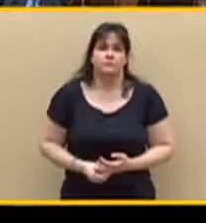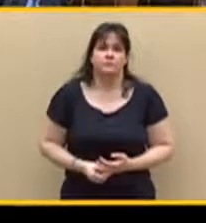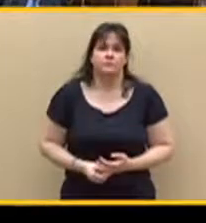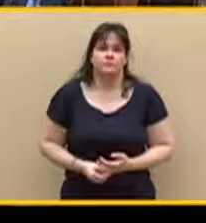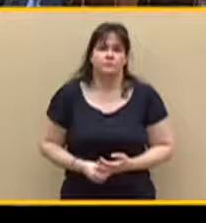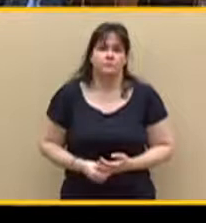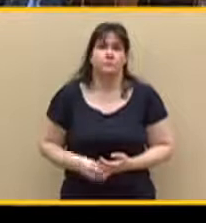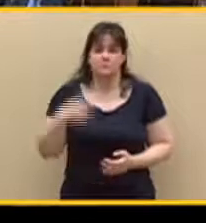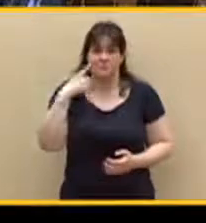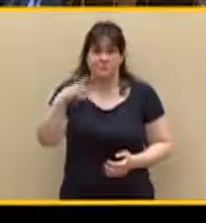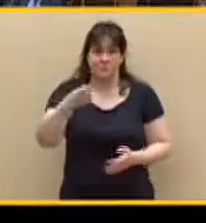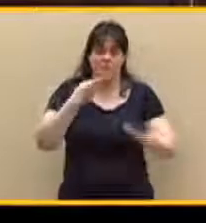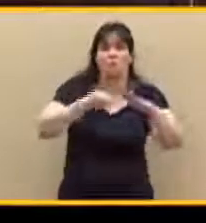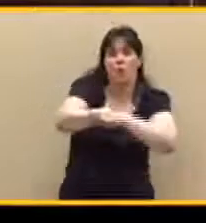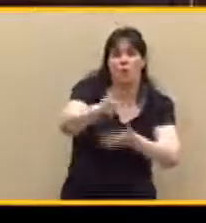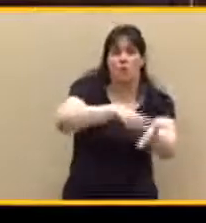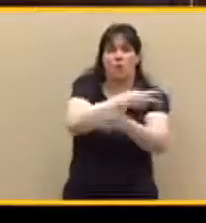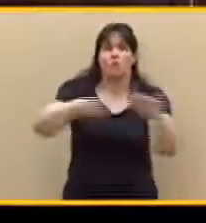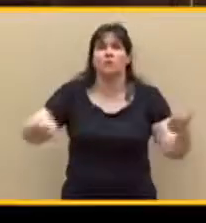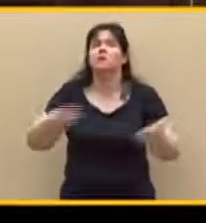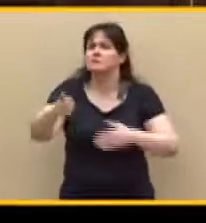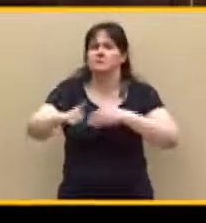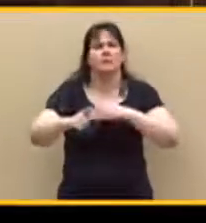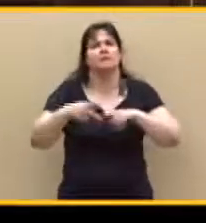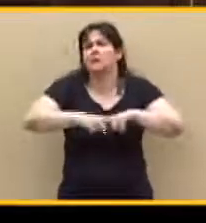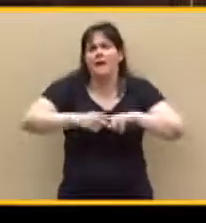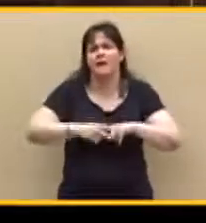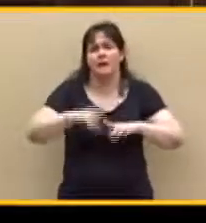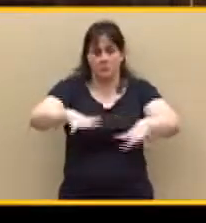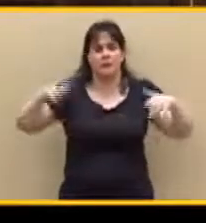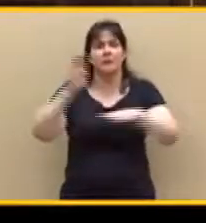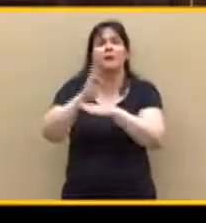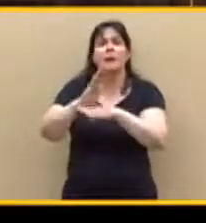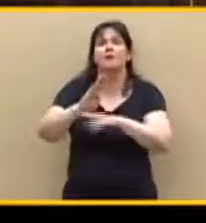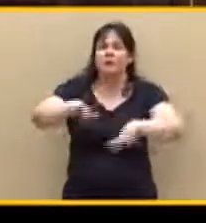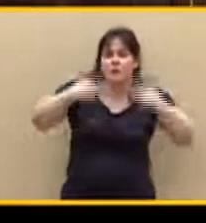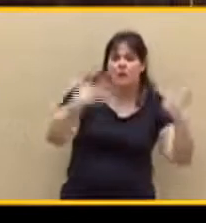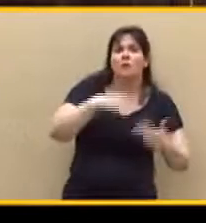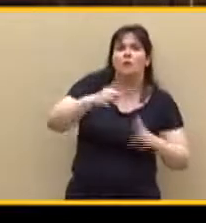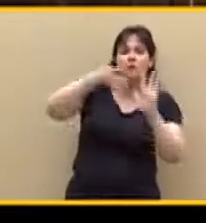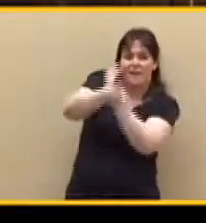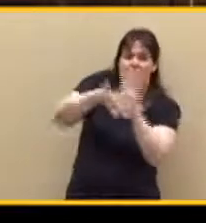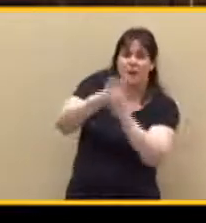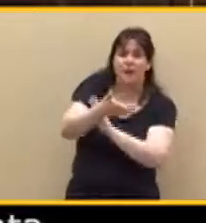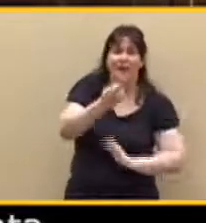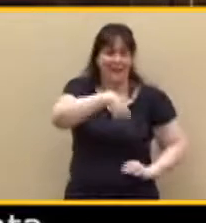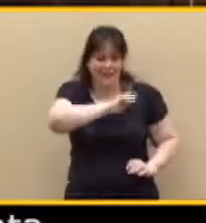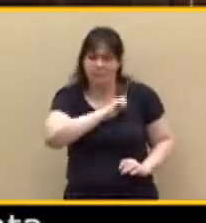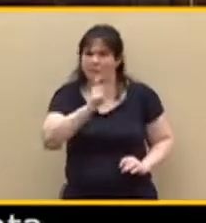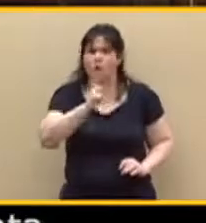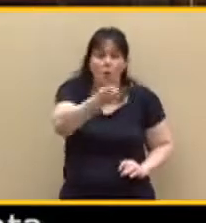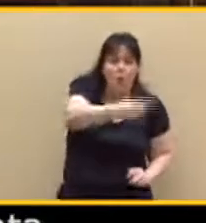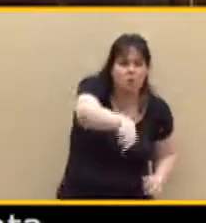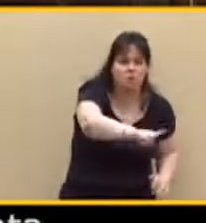esta moción de censura es la herramienta parlamentaria que nos permite explicarles que no es España, sino ustedes, quienes van a